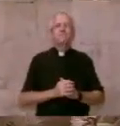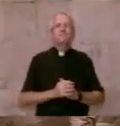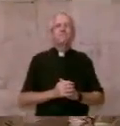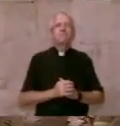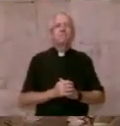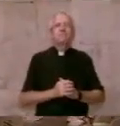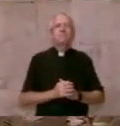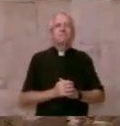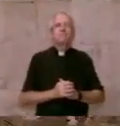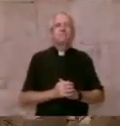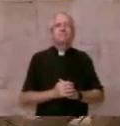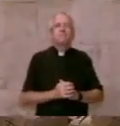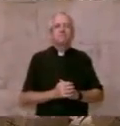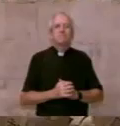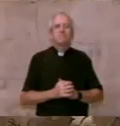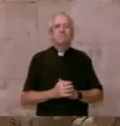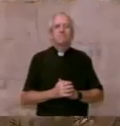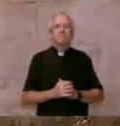Sergi.